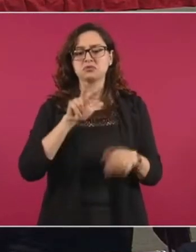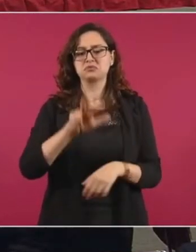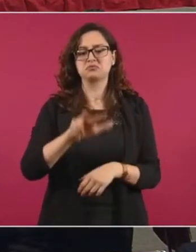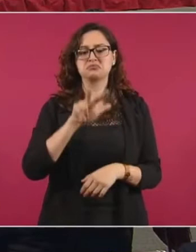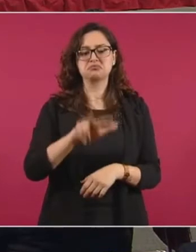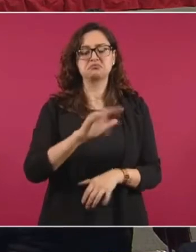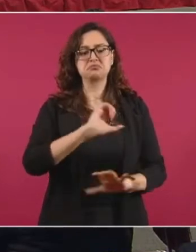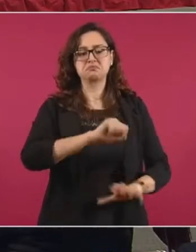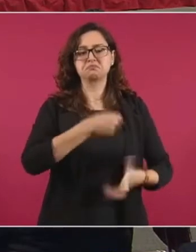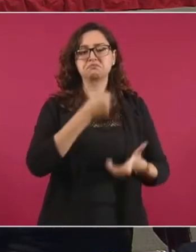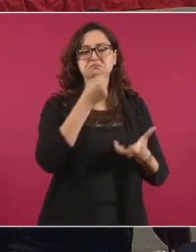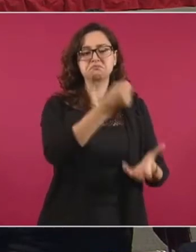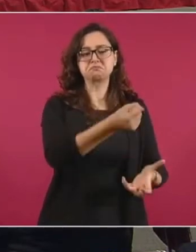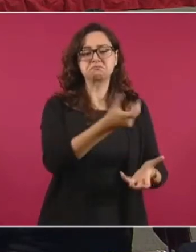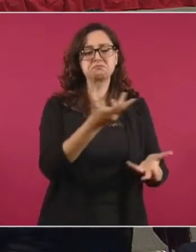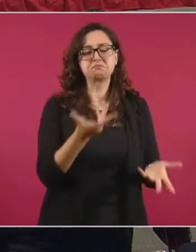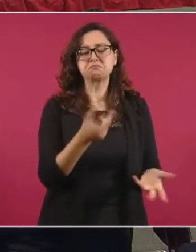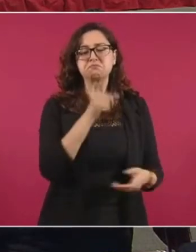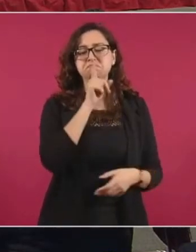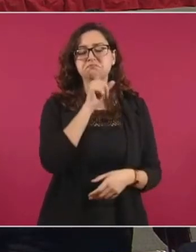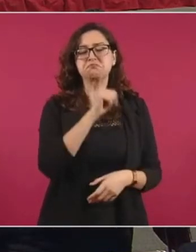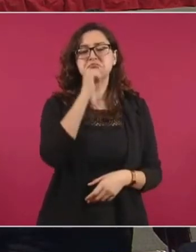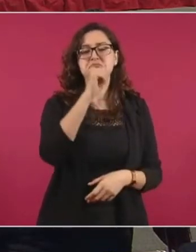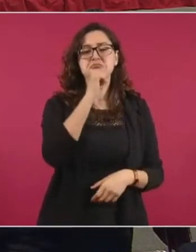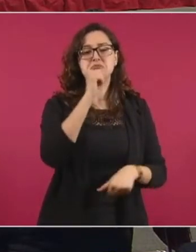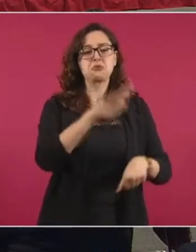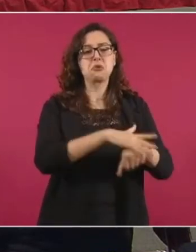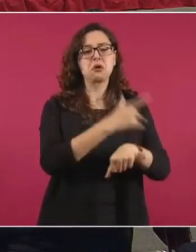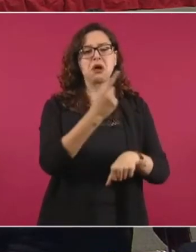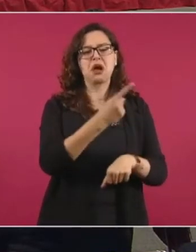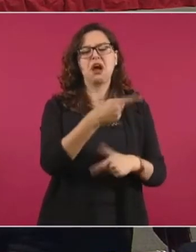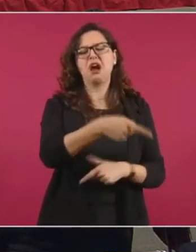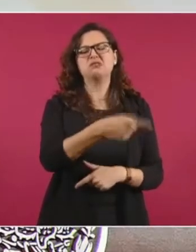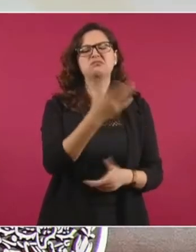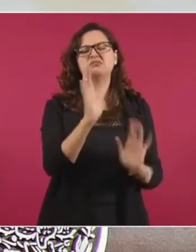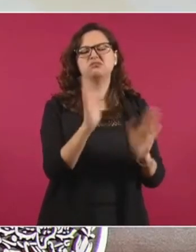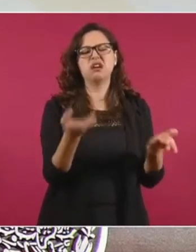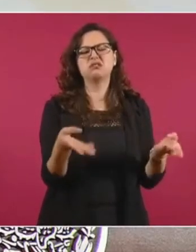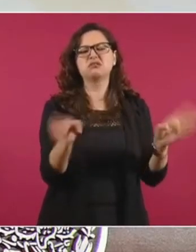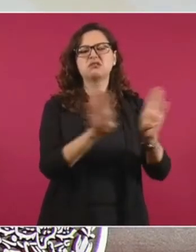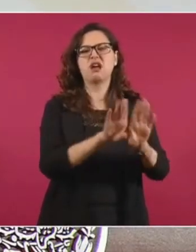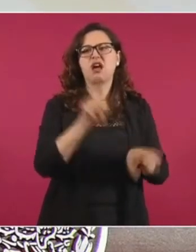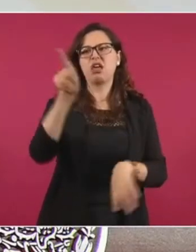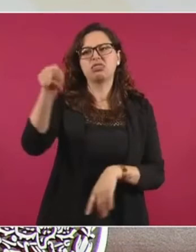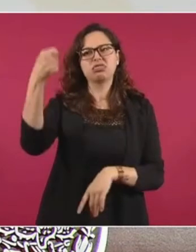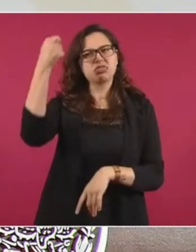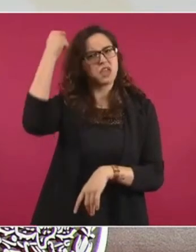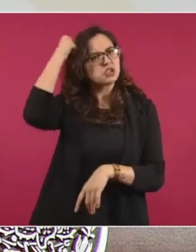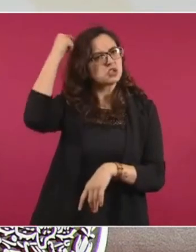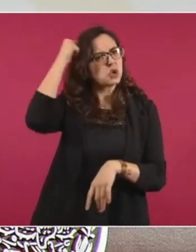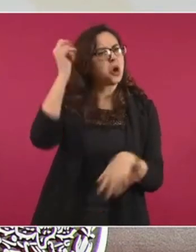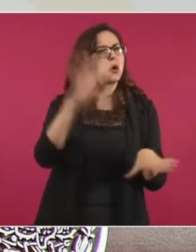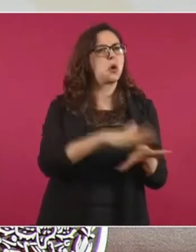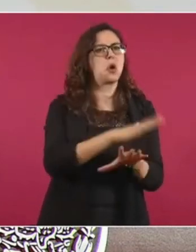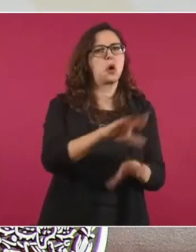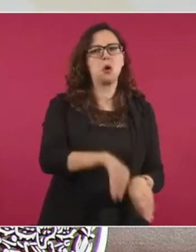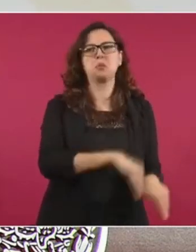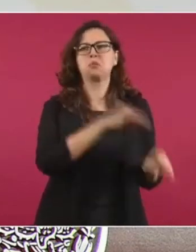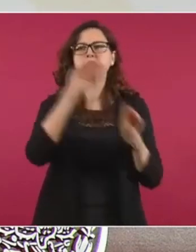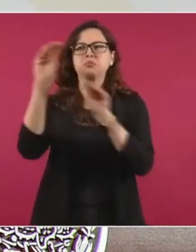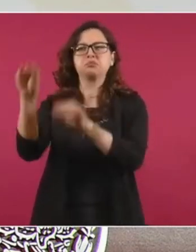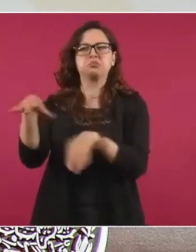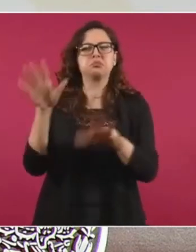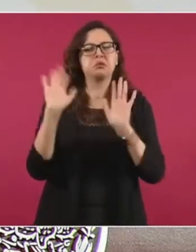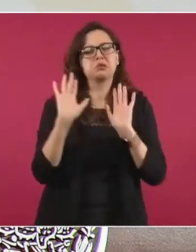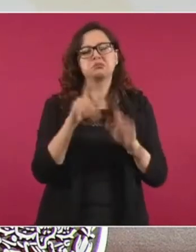proyectado cierre ante el nuevo aeropuerto de Texcoco. Me llevaría mucho tiempo explicar todas